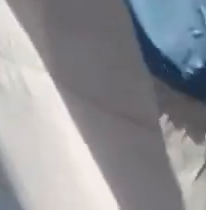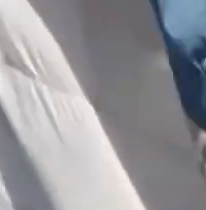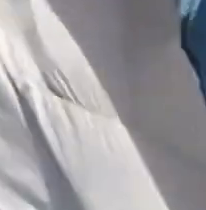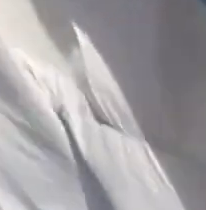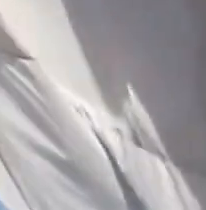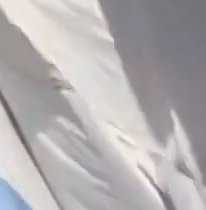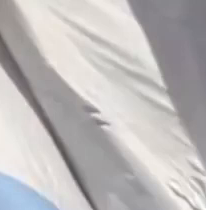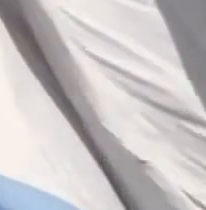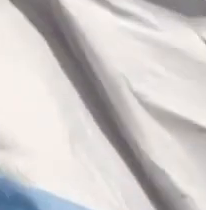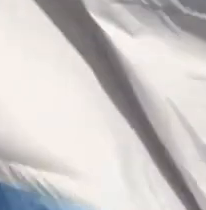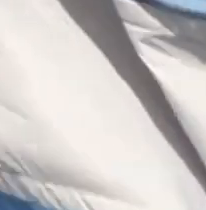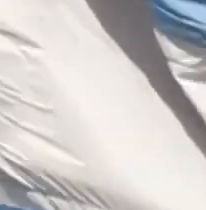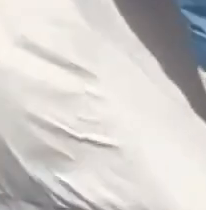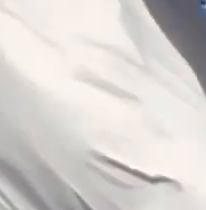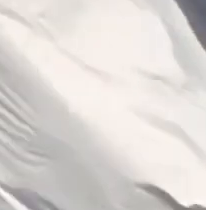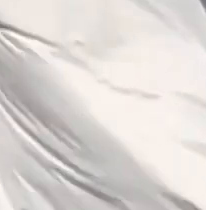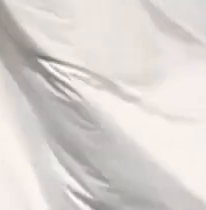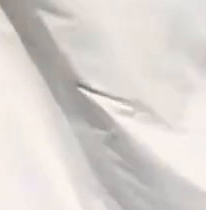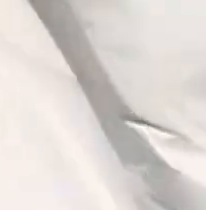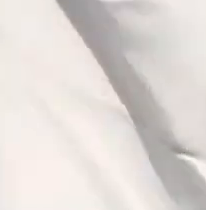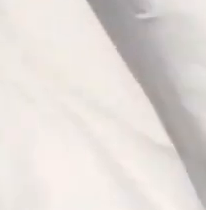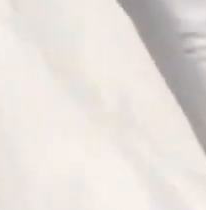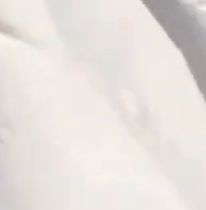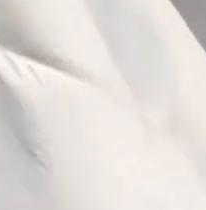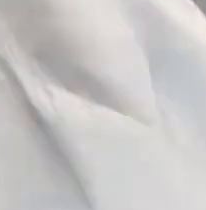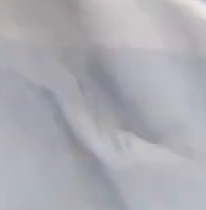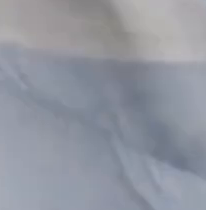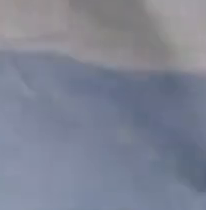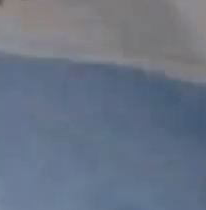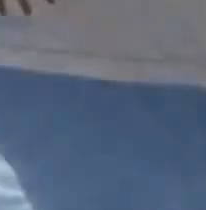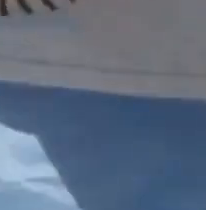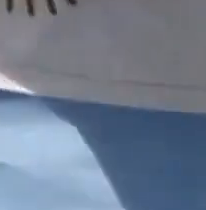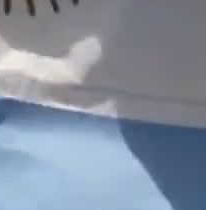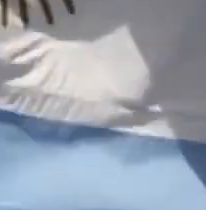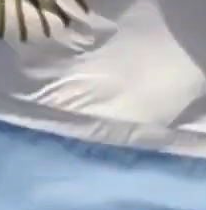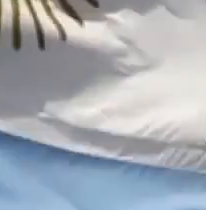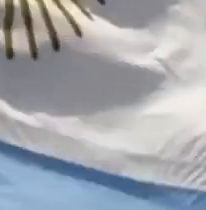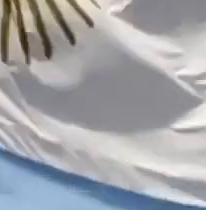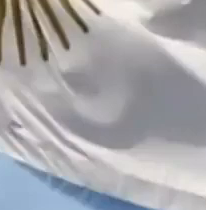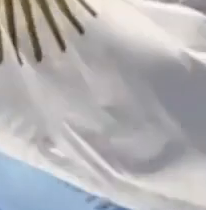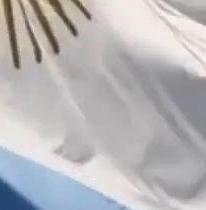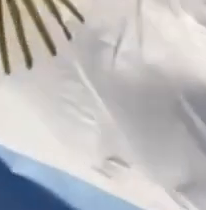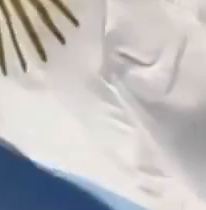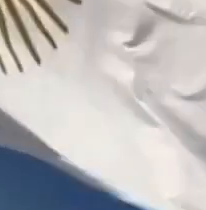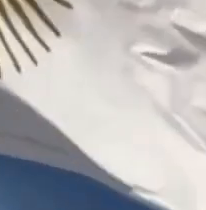Radiodifusión Argentina al Exterior, en el marco de la conmemoración del día de la reafirmación de los derechos argentinos sobre las Islas Malvinas.